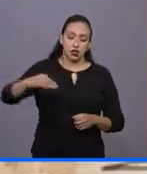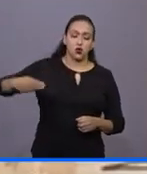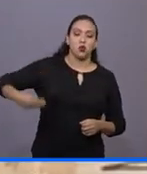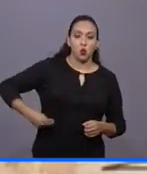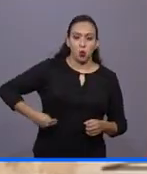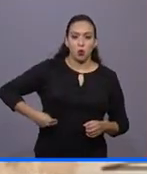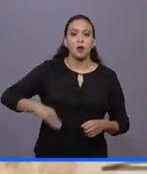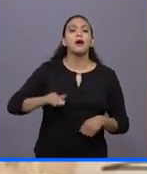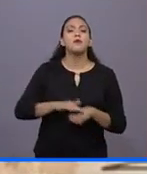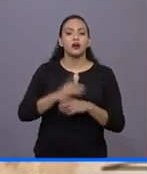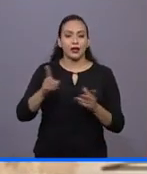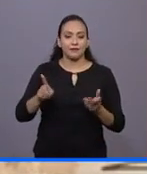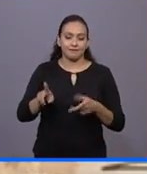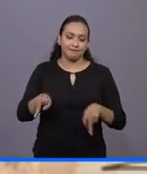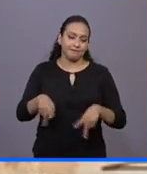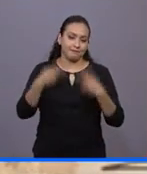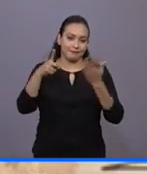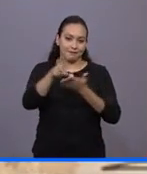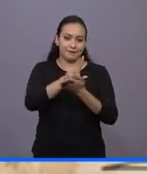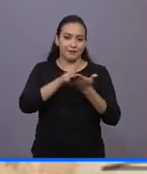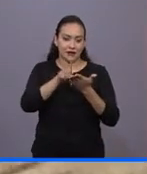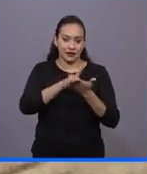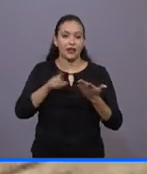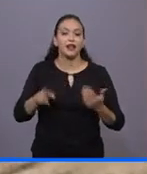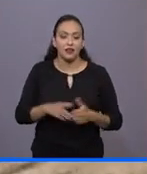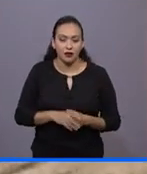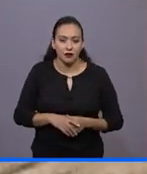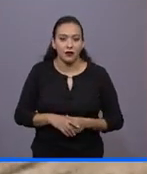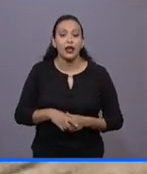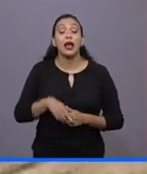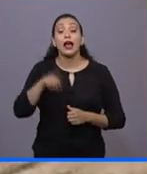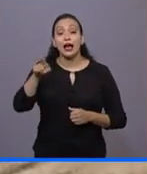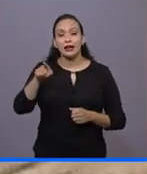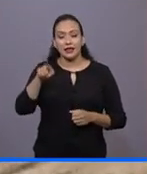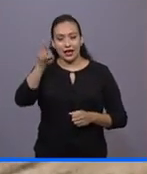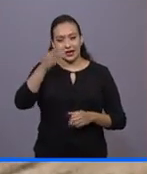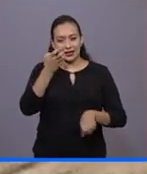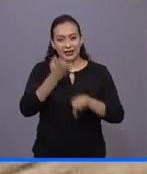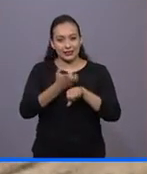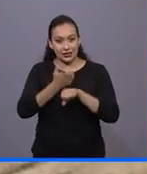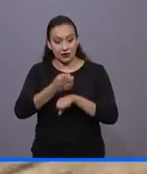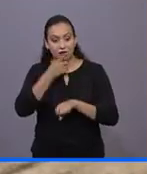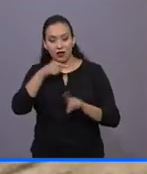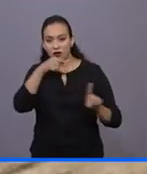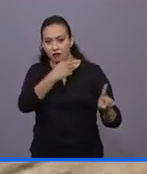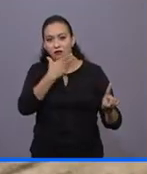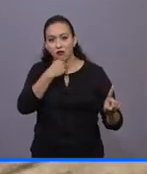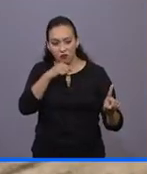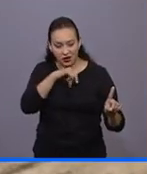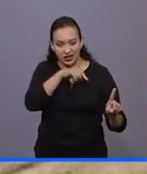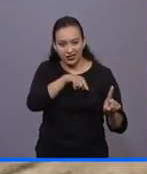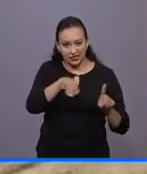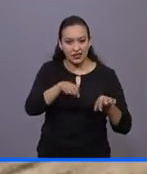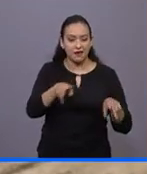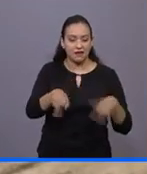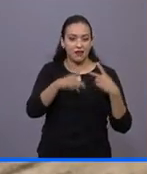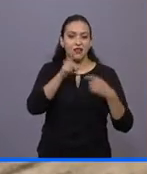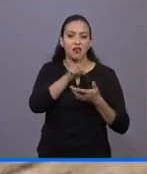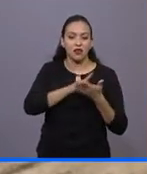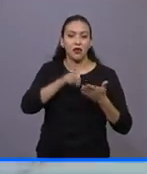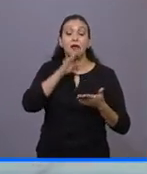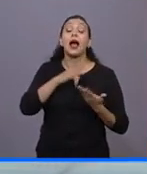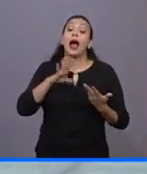cargos de narcotráfico que se le imputan en la Corte del Distrito Este de Brooklyn, Nueva York, en la próxima audiencia que